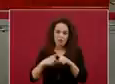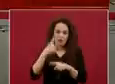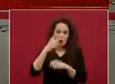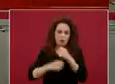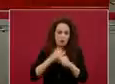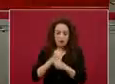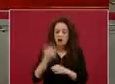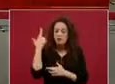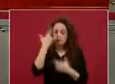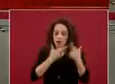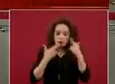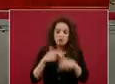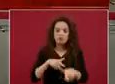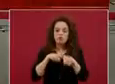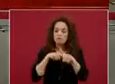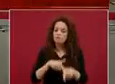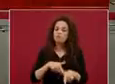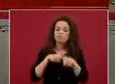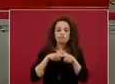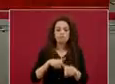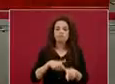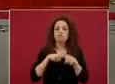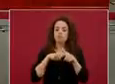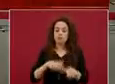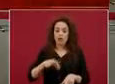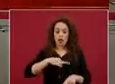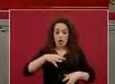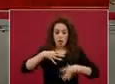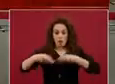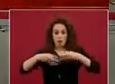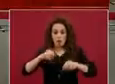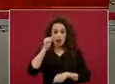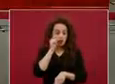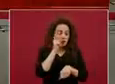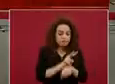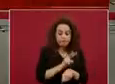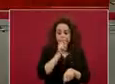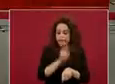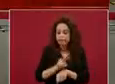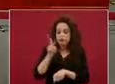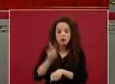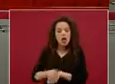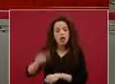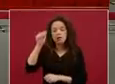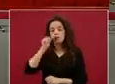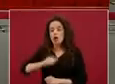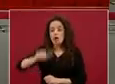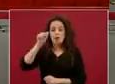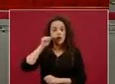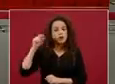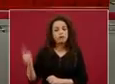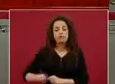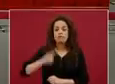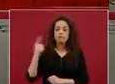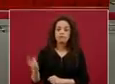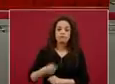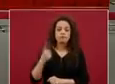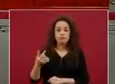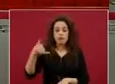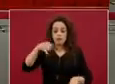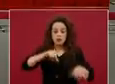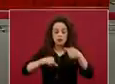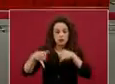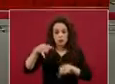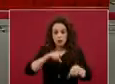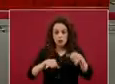de inteligencia epidemiológica están activos todo el tiempo, la vigilancia epidemiológica está activa todo el tiempo, nuestros laboratorios de la Red Nacional